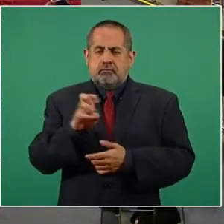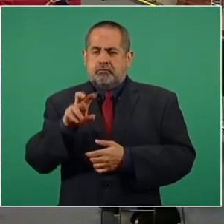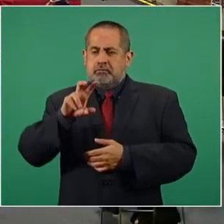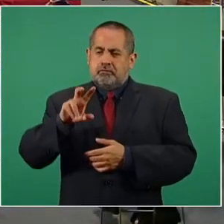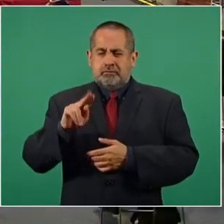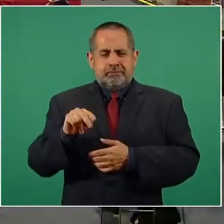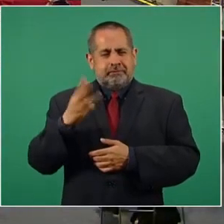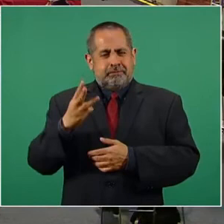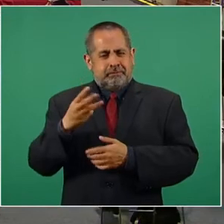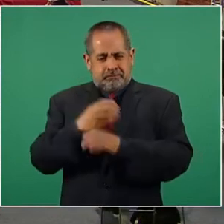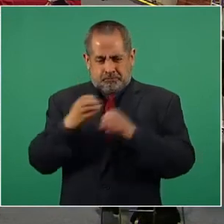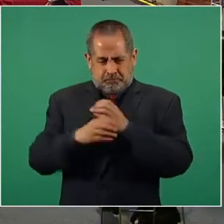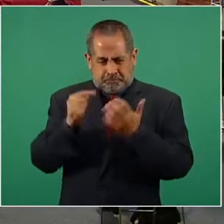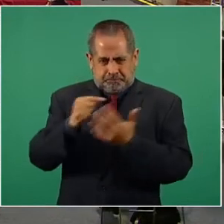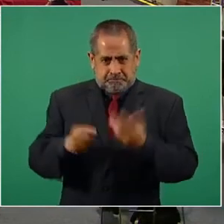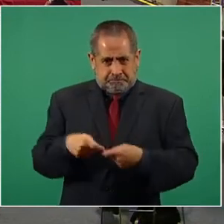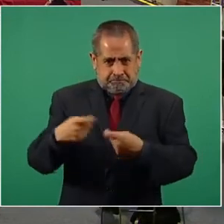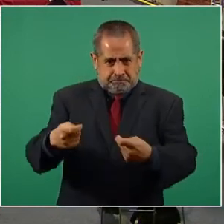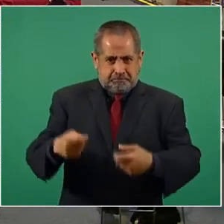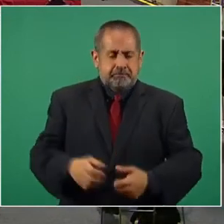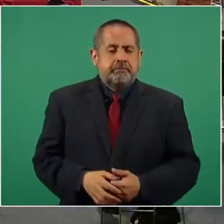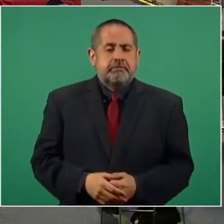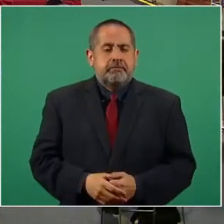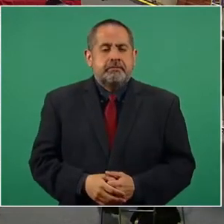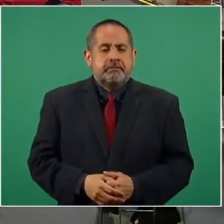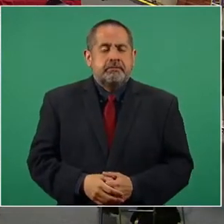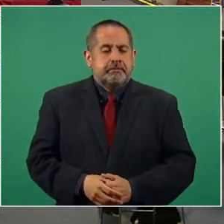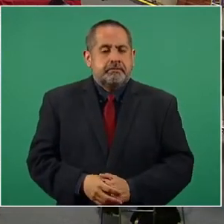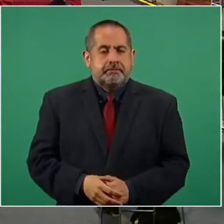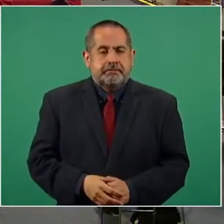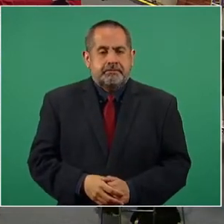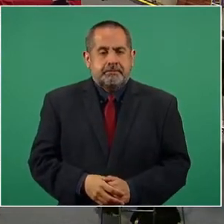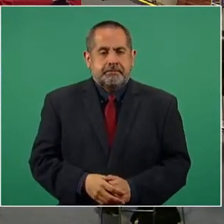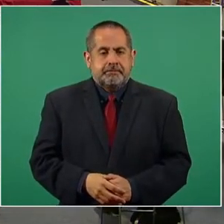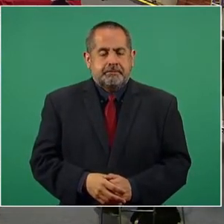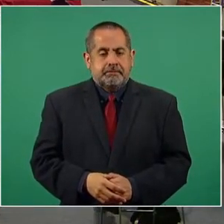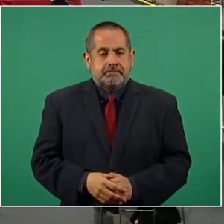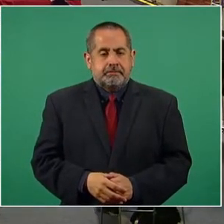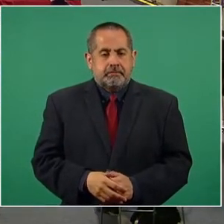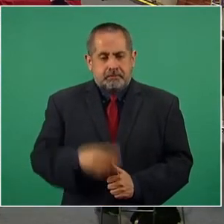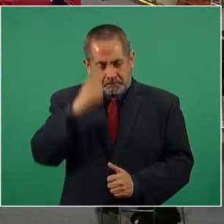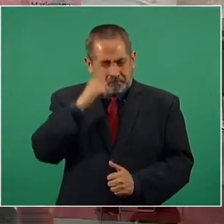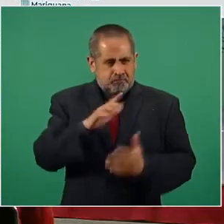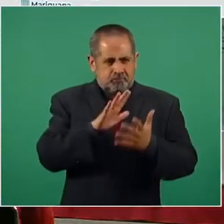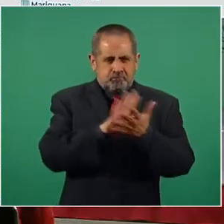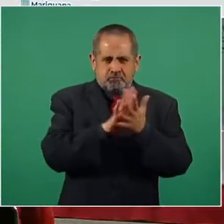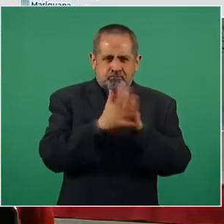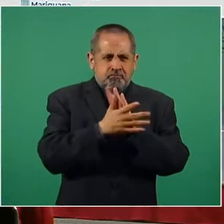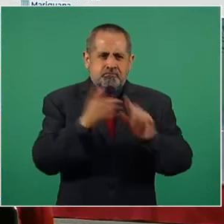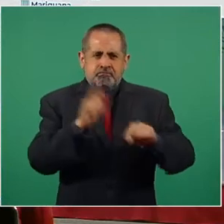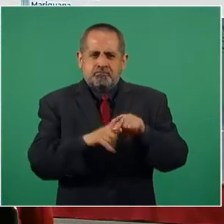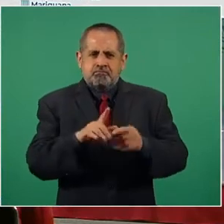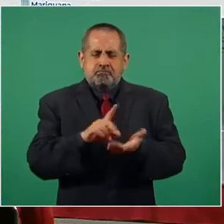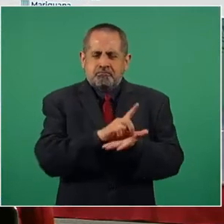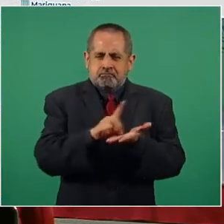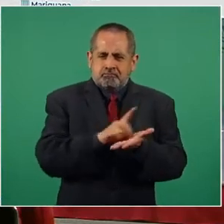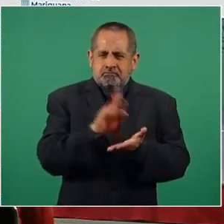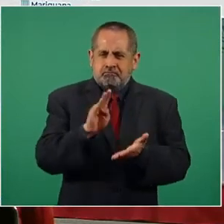238,423 insumos. La que sigue, por favor. Por lo que tenemos al combate al narcotráfico,